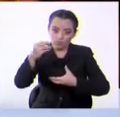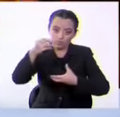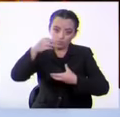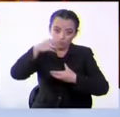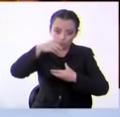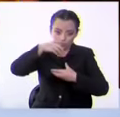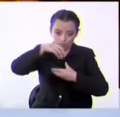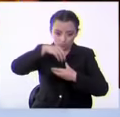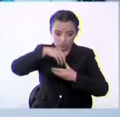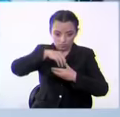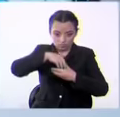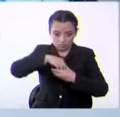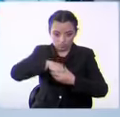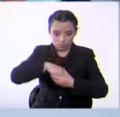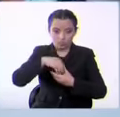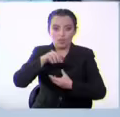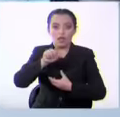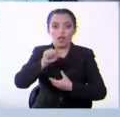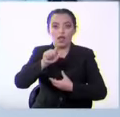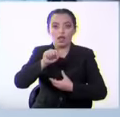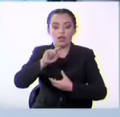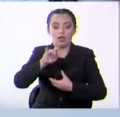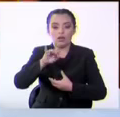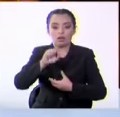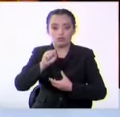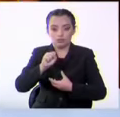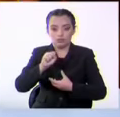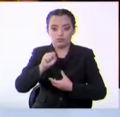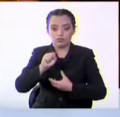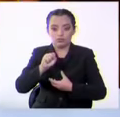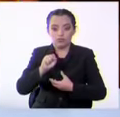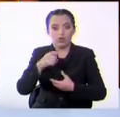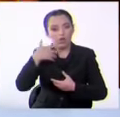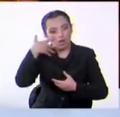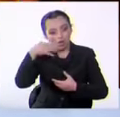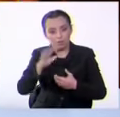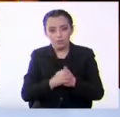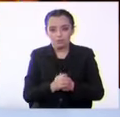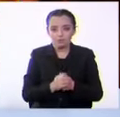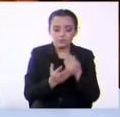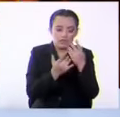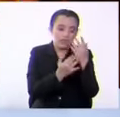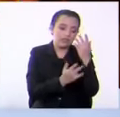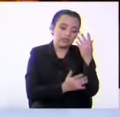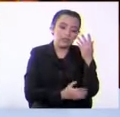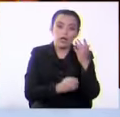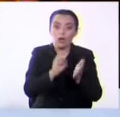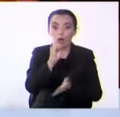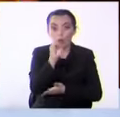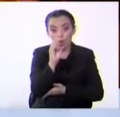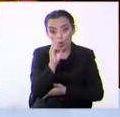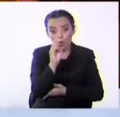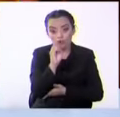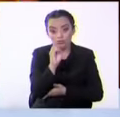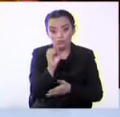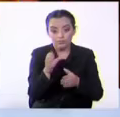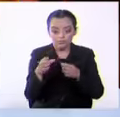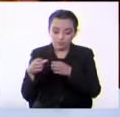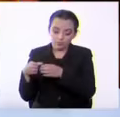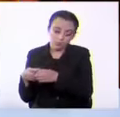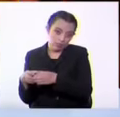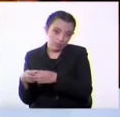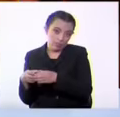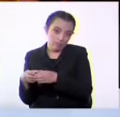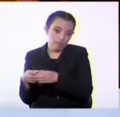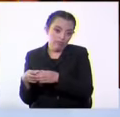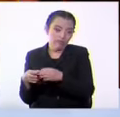este caso serían O e irían reemplazando la población. Entonces tenemos por un lado los que aumentan la